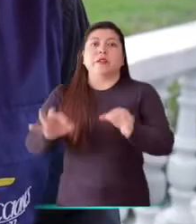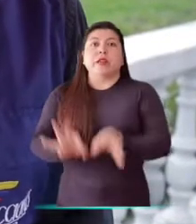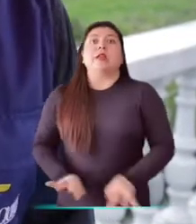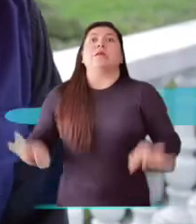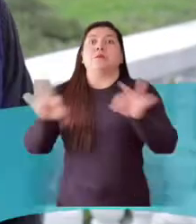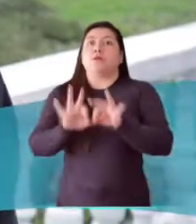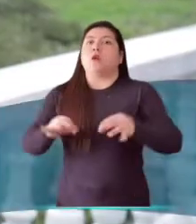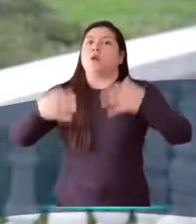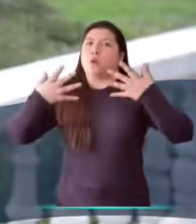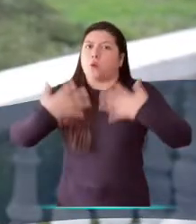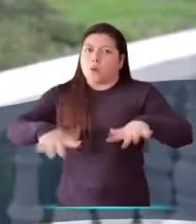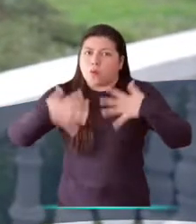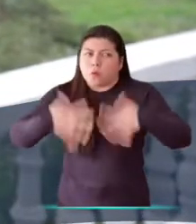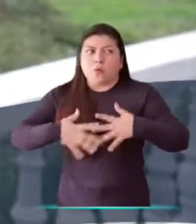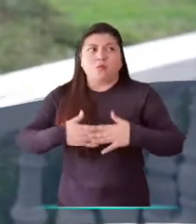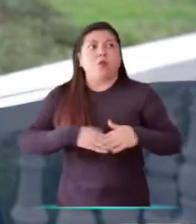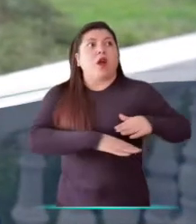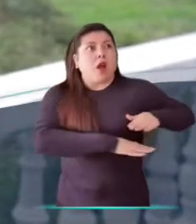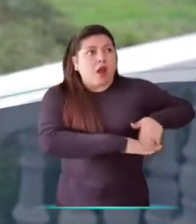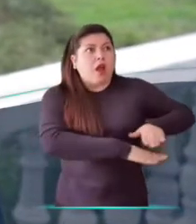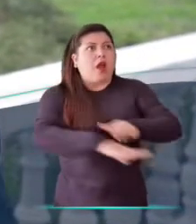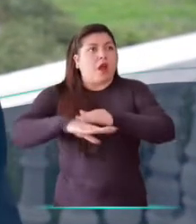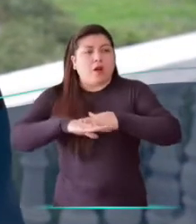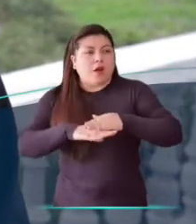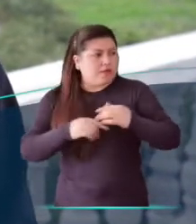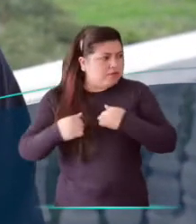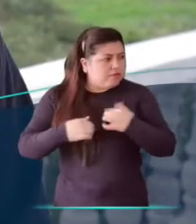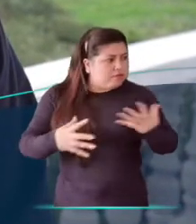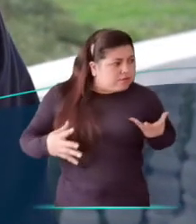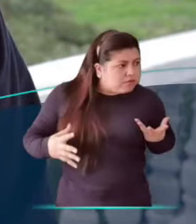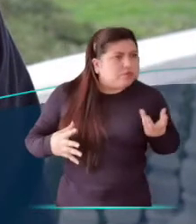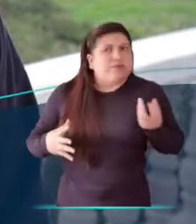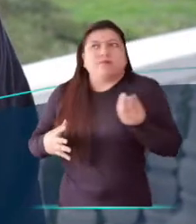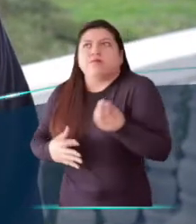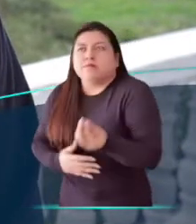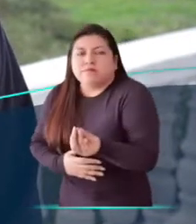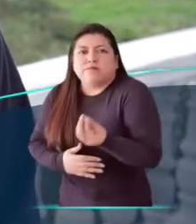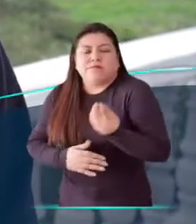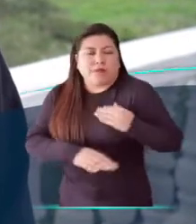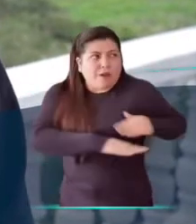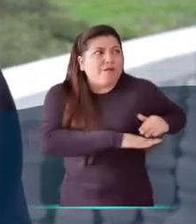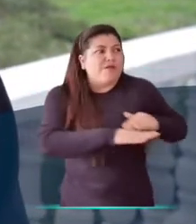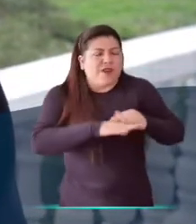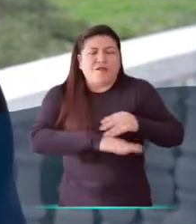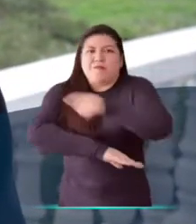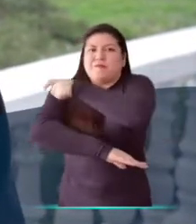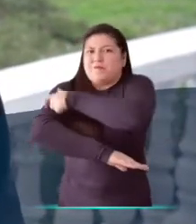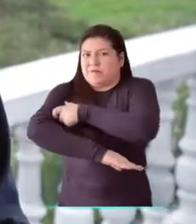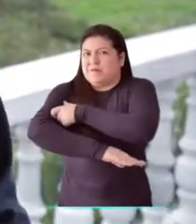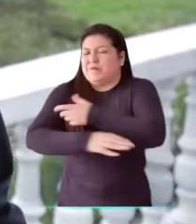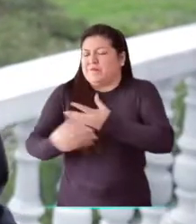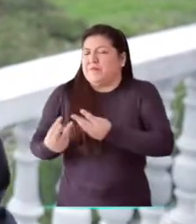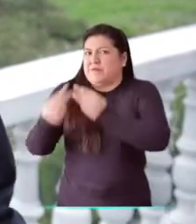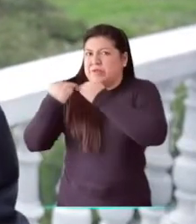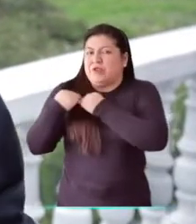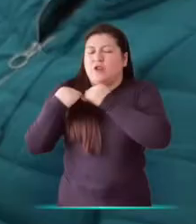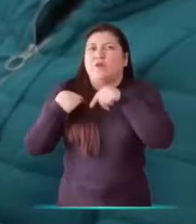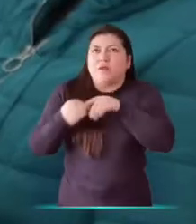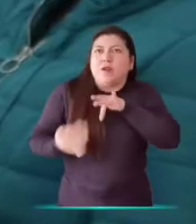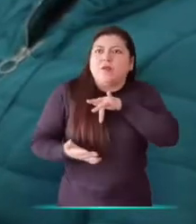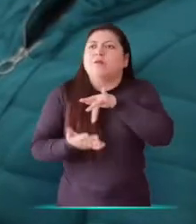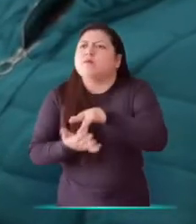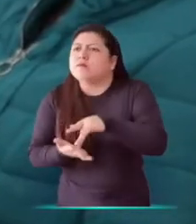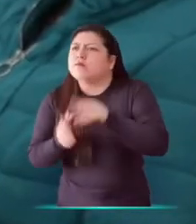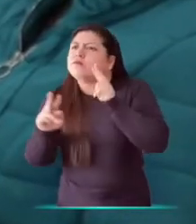Rescato la importancia que tiene por el hecho de que hemos sido convocados tratando de brindar mayor claridad